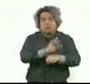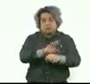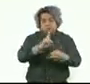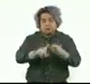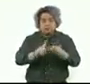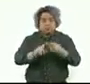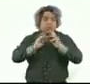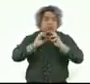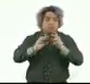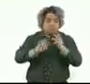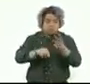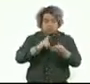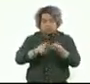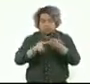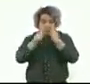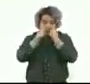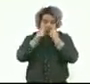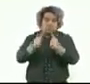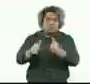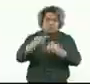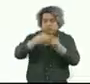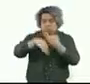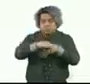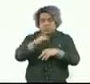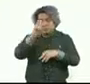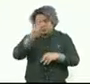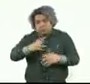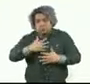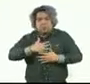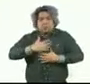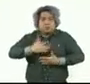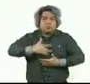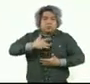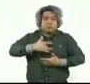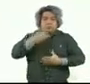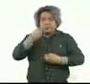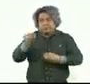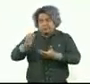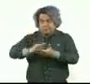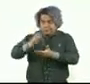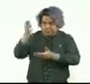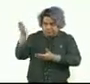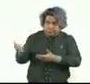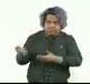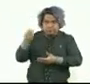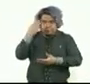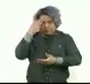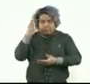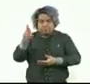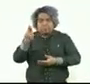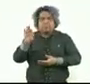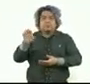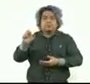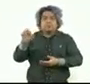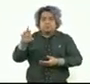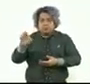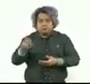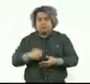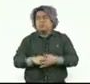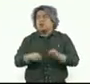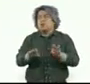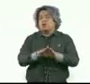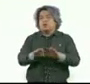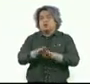Así que, pues de verdad, de parte nuestra, todo el agradecimiento, maestro Ferrer, por todo el apoyo que han recibido